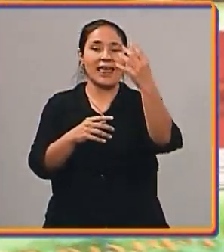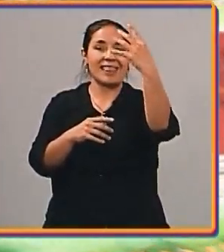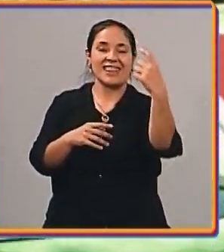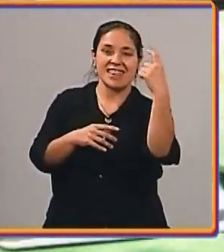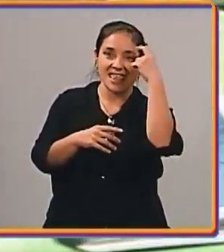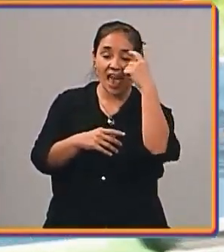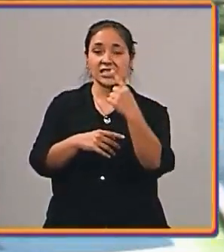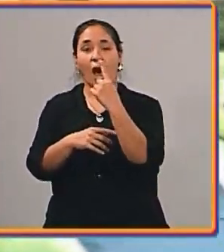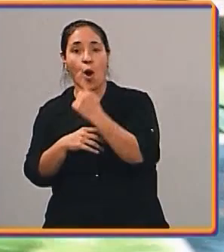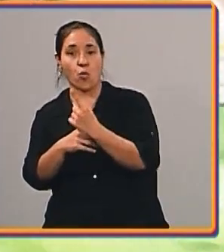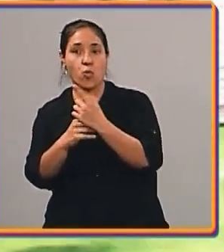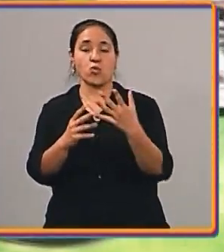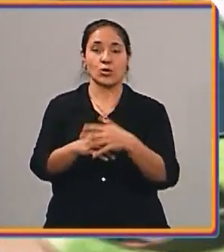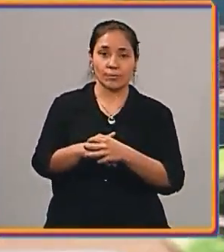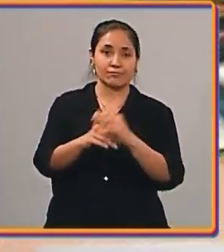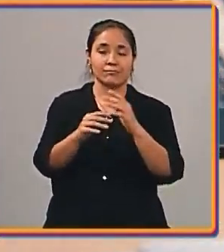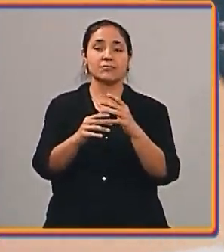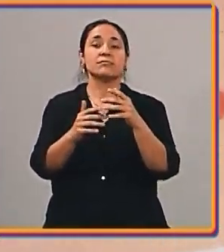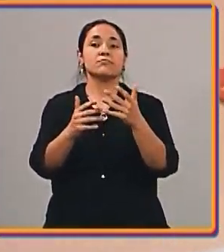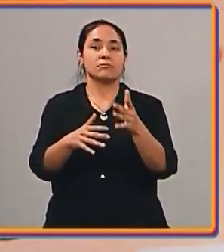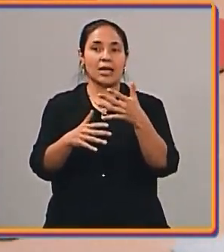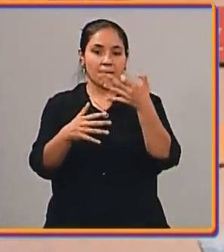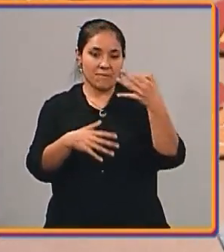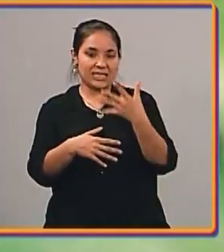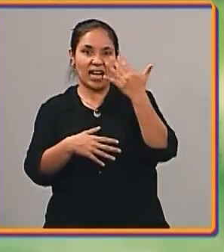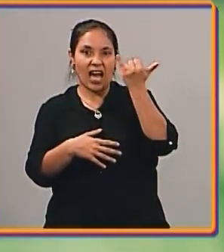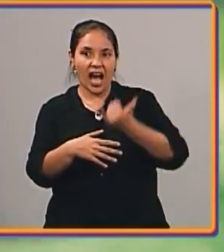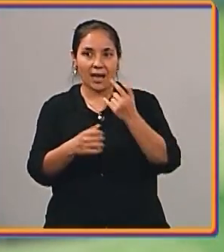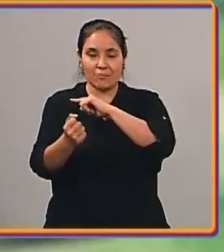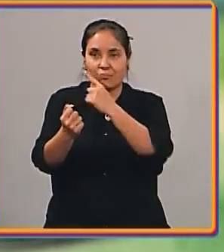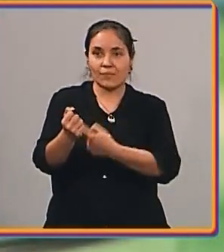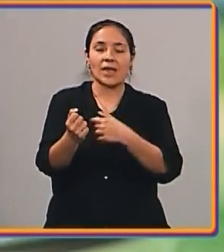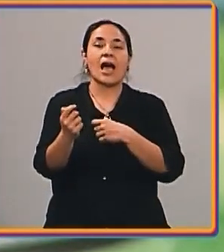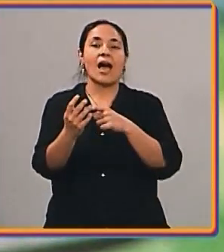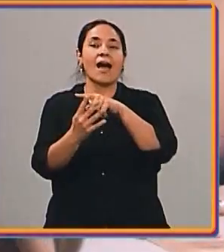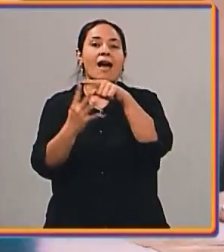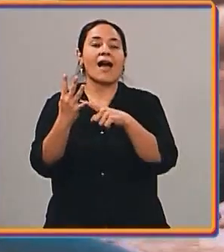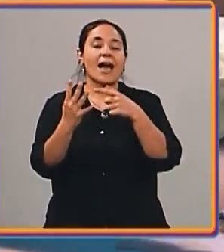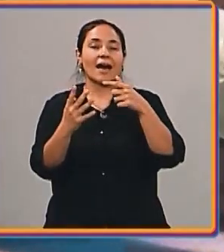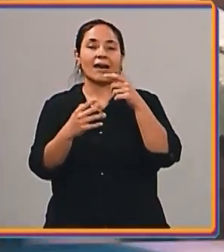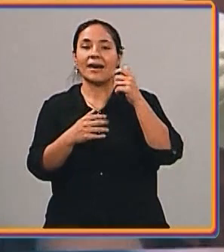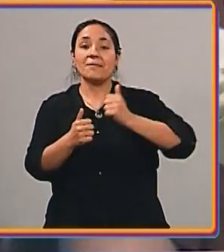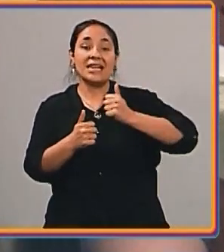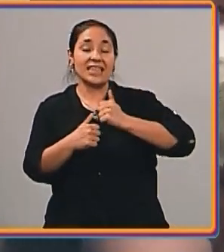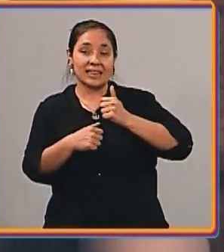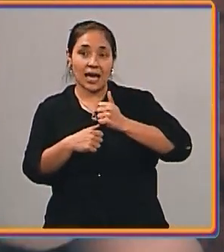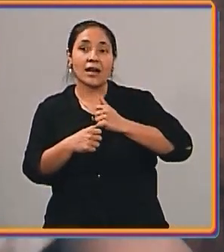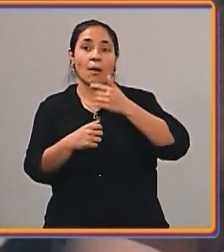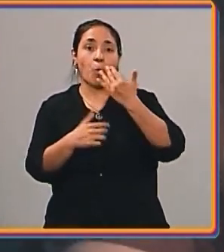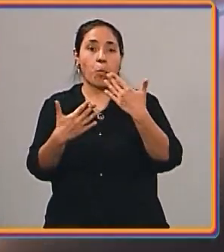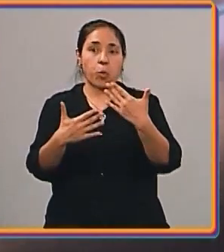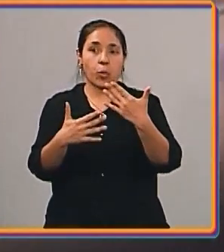1. Para esto contamos con habilidades especiales distintas para cada granadero que podemos usar con el fin de